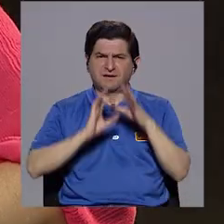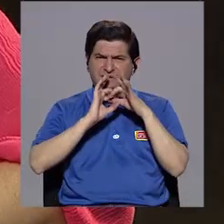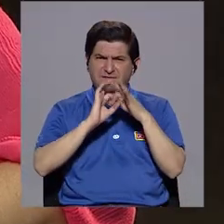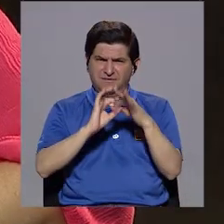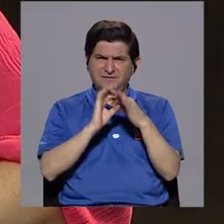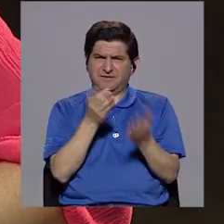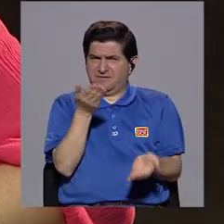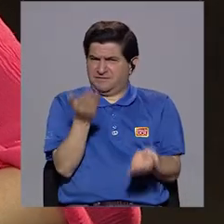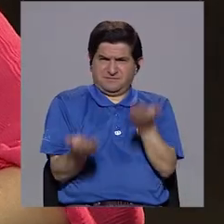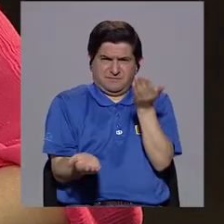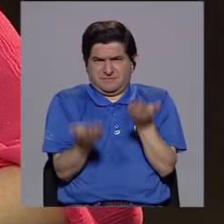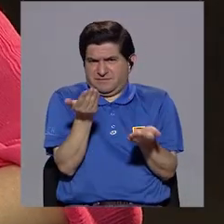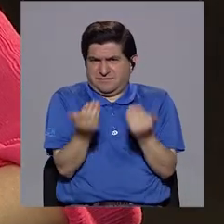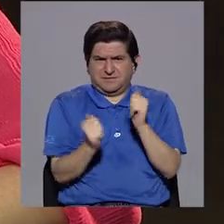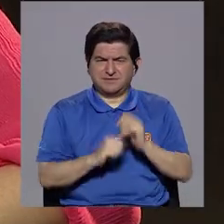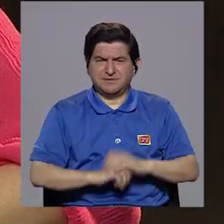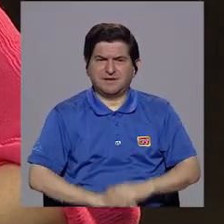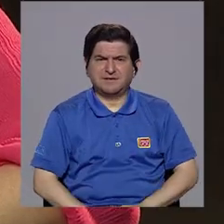ver, digamos...